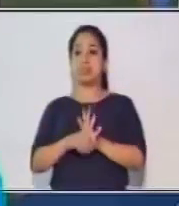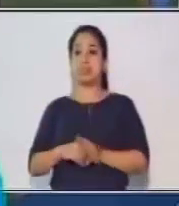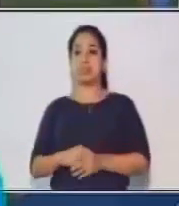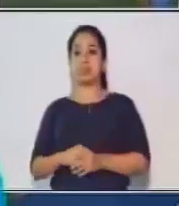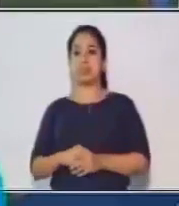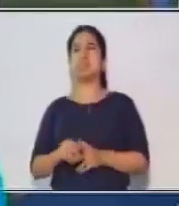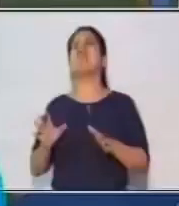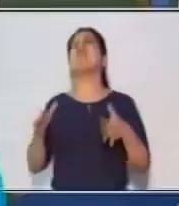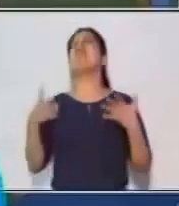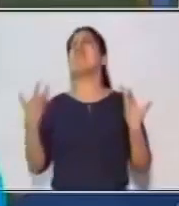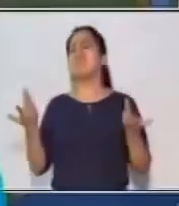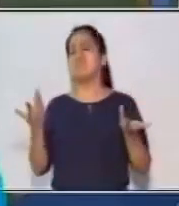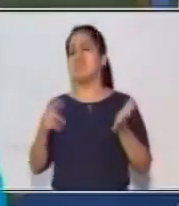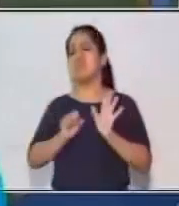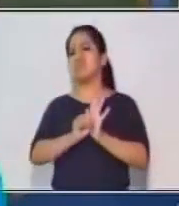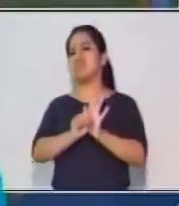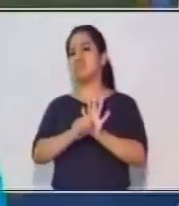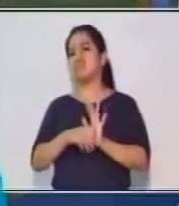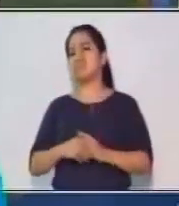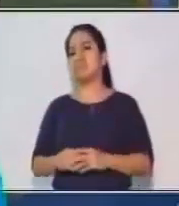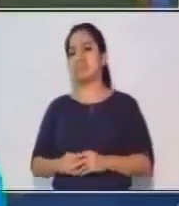¿qué representa?